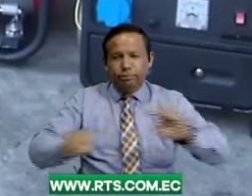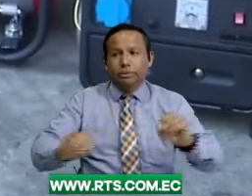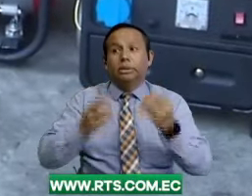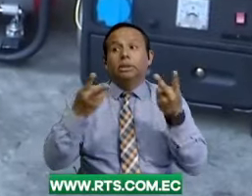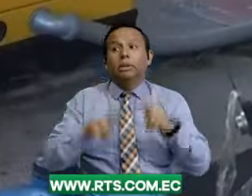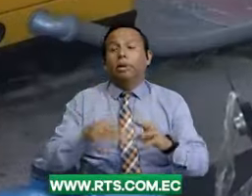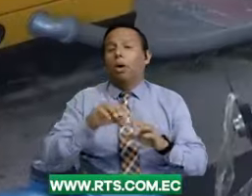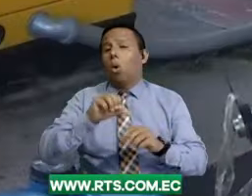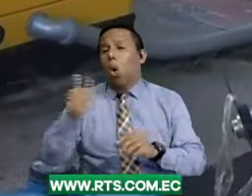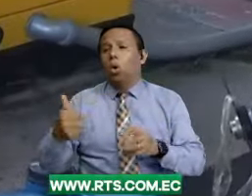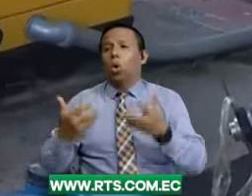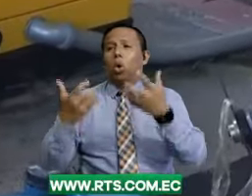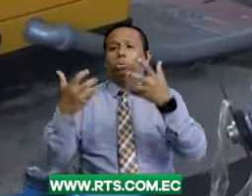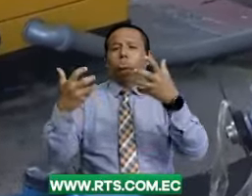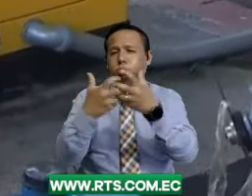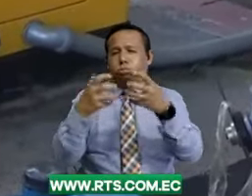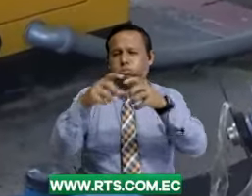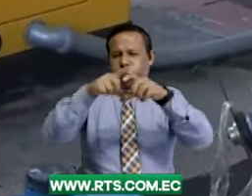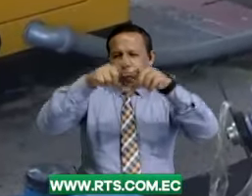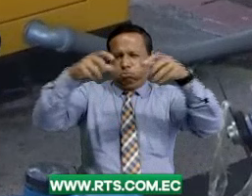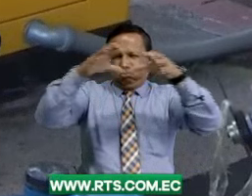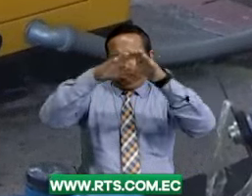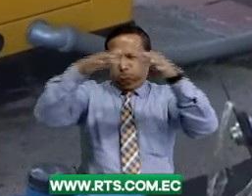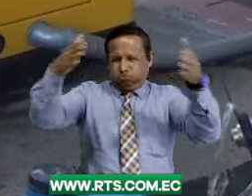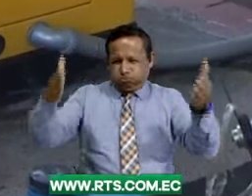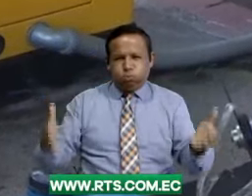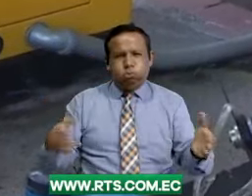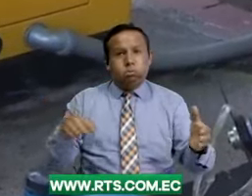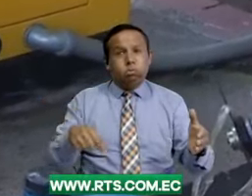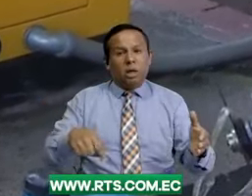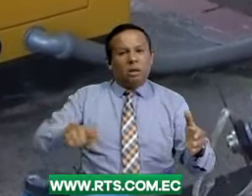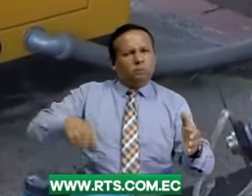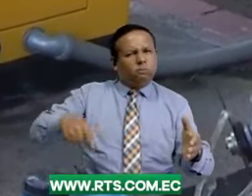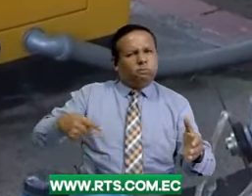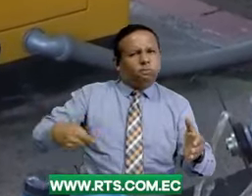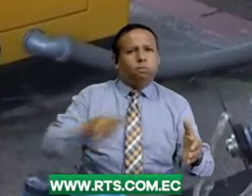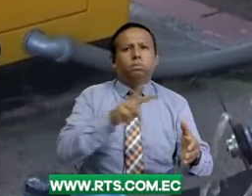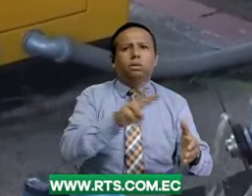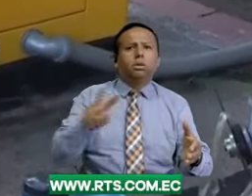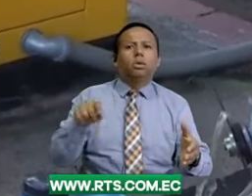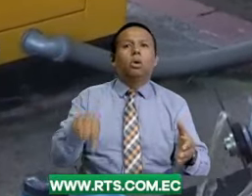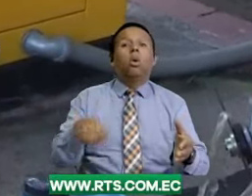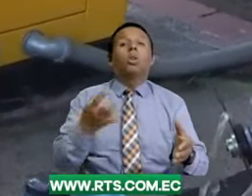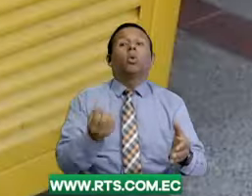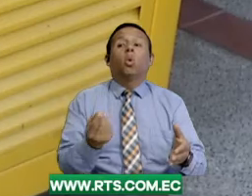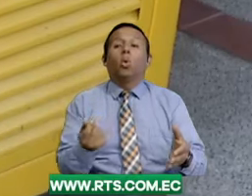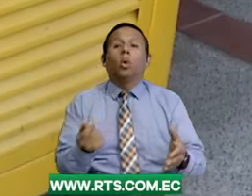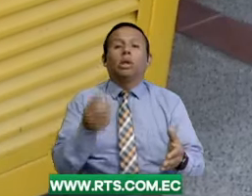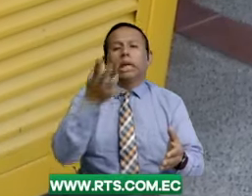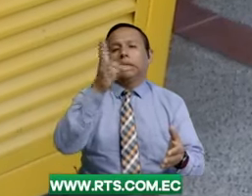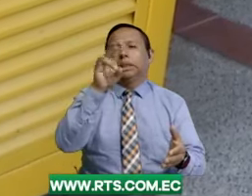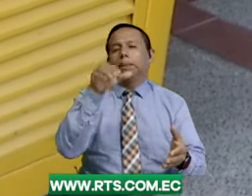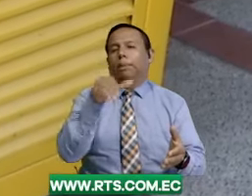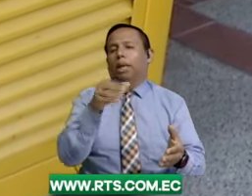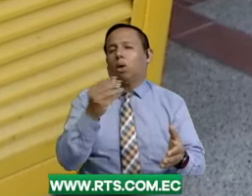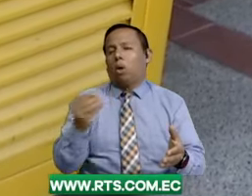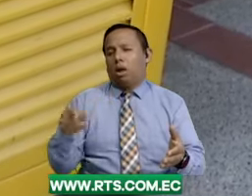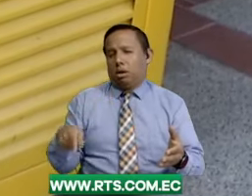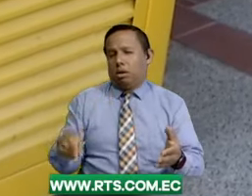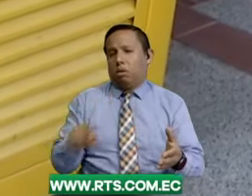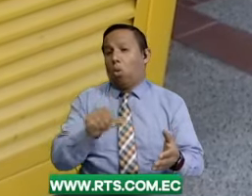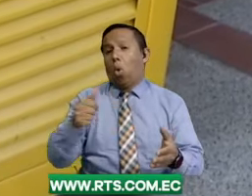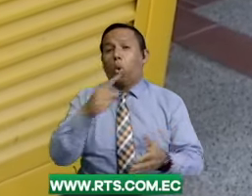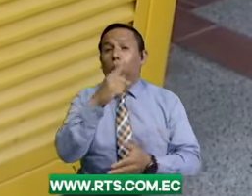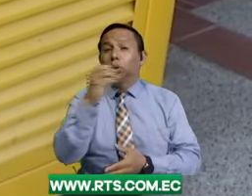capacidad industrial. Este generador de 22 kilovatios de potencia puede costar $17,000 y uno de 100 kilovatios